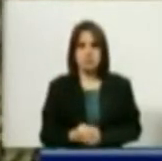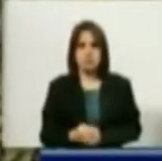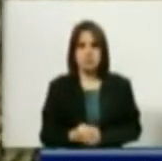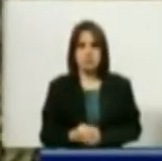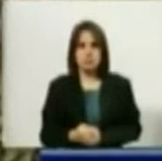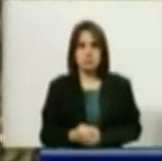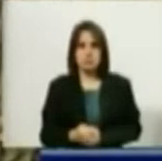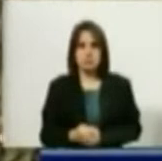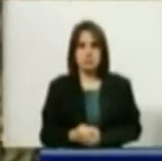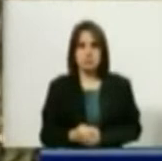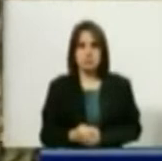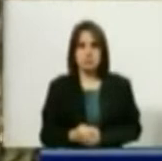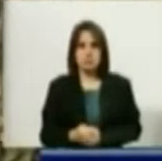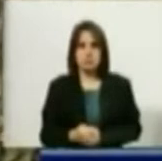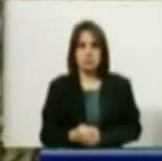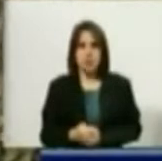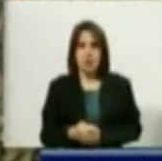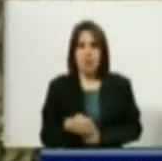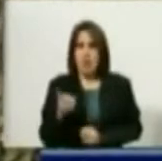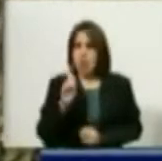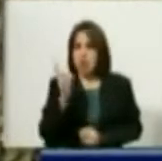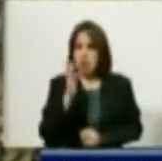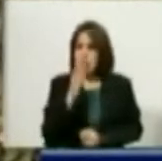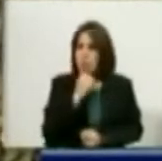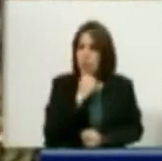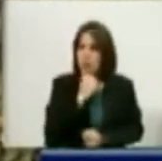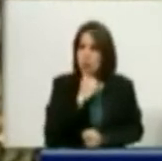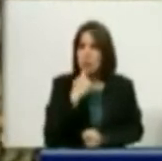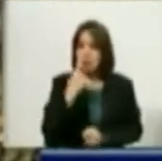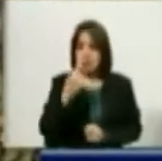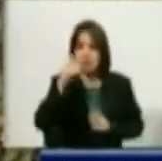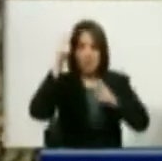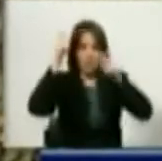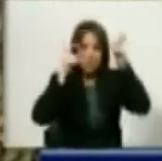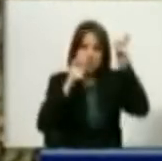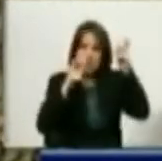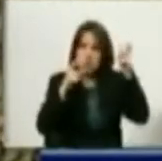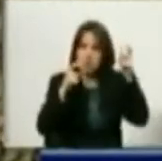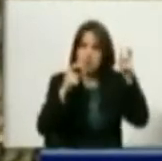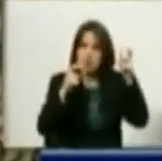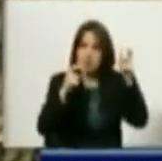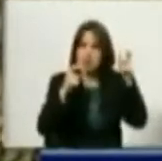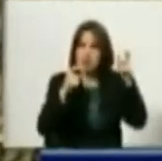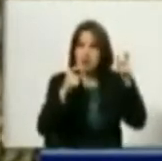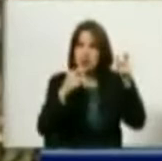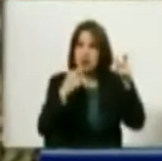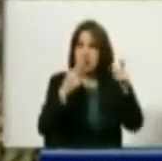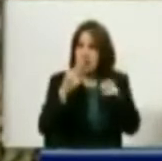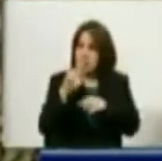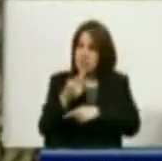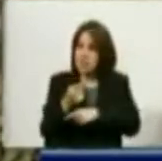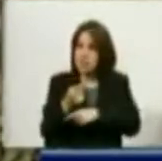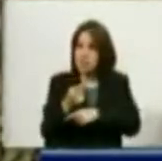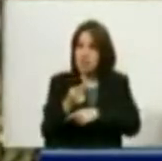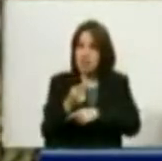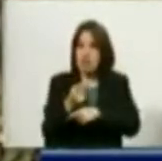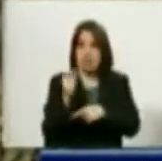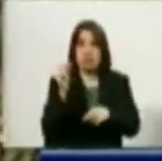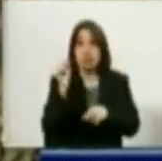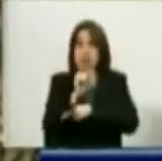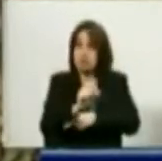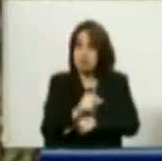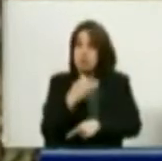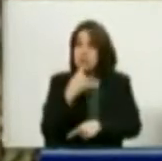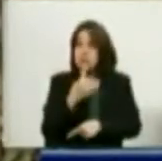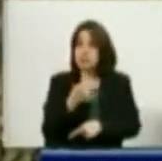lo mejor está no no está donde el comandante Chávez reclamaba de las posiciones de algunos gobiernos ya yo los